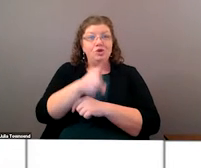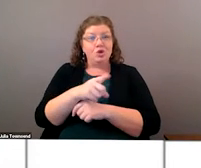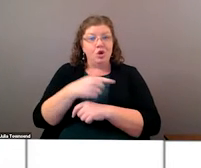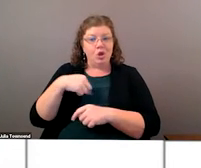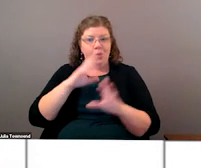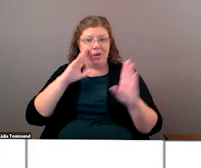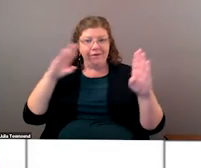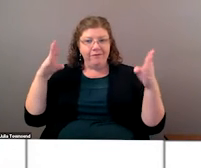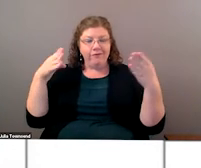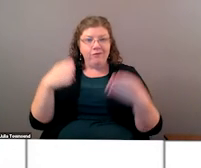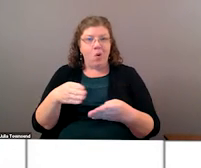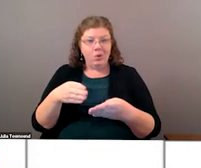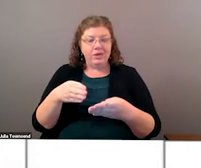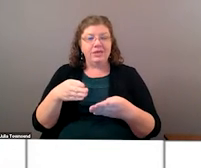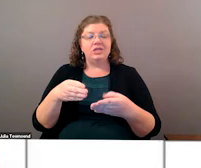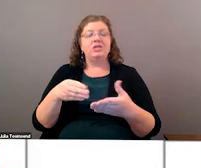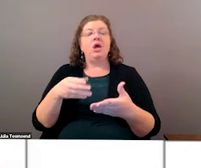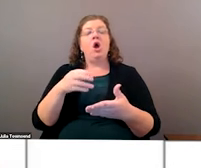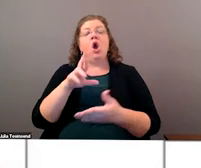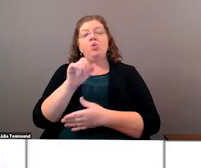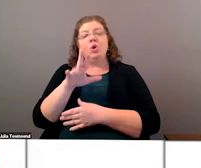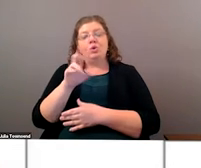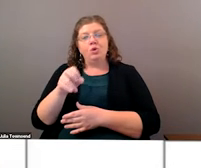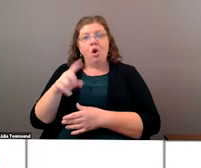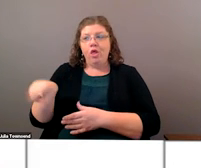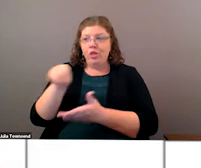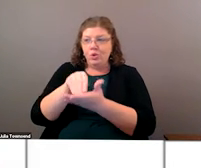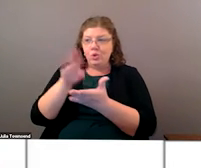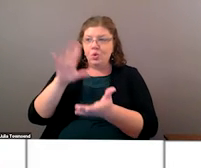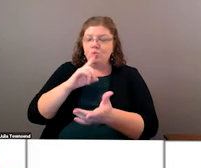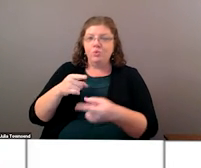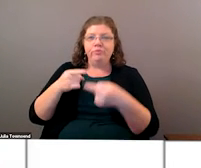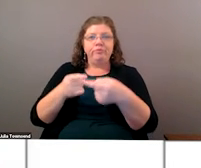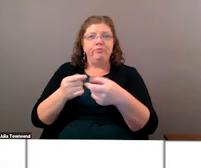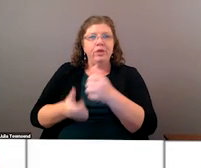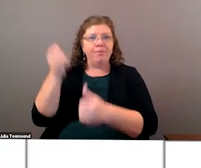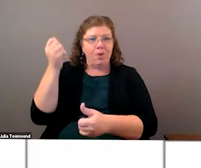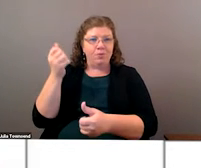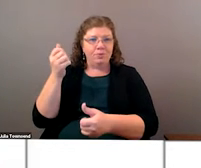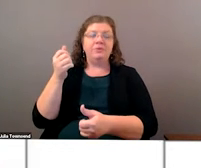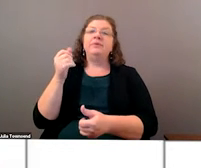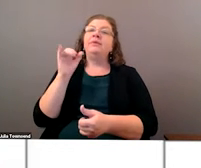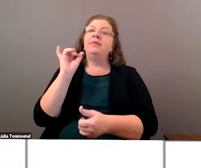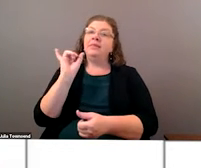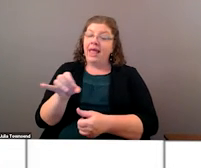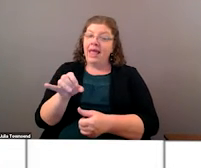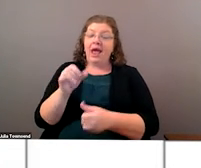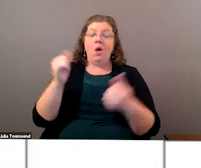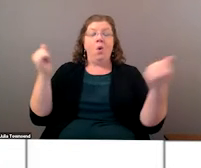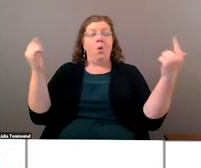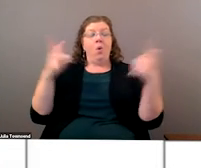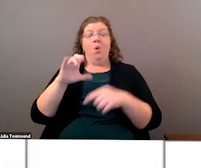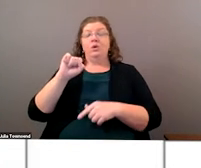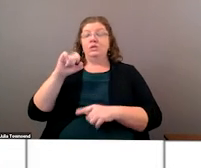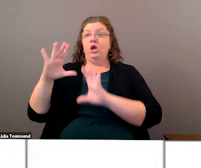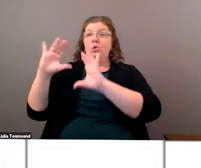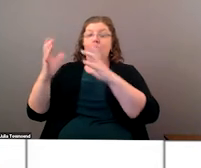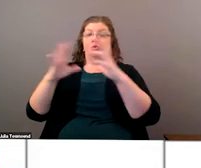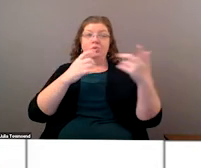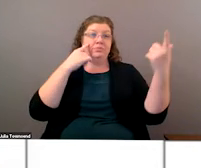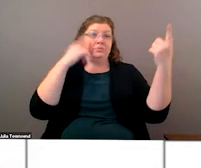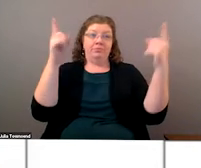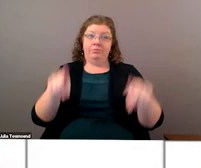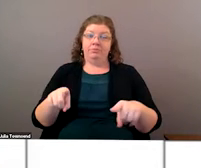se quieren centrar nuestros recursos en los estudiantes que lo necesitan más. Esto fue externado por todas las